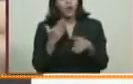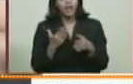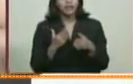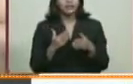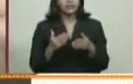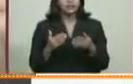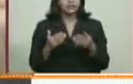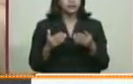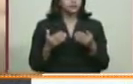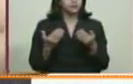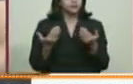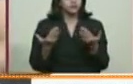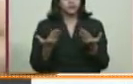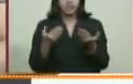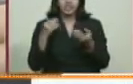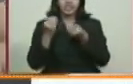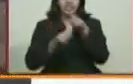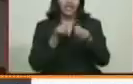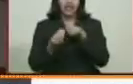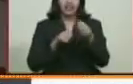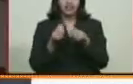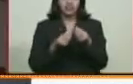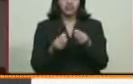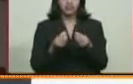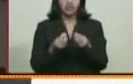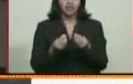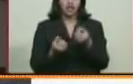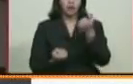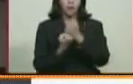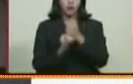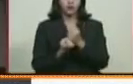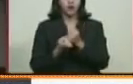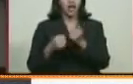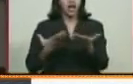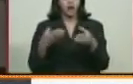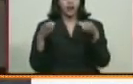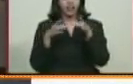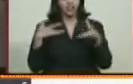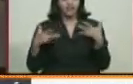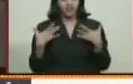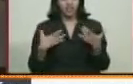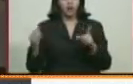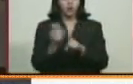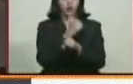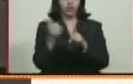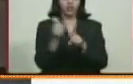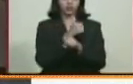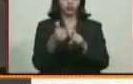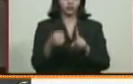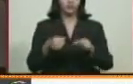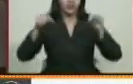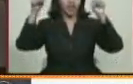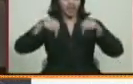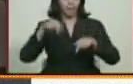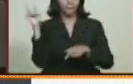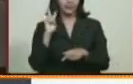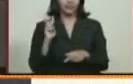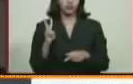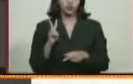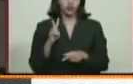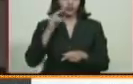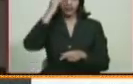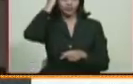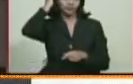prácticamente te hace apologista de un hecho violento. Luego que ha habido en Venezuela, por parte de la Comisión por